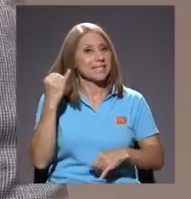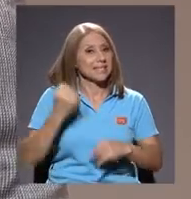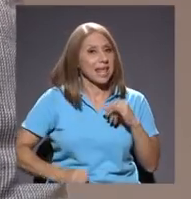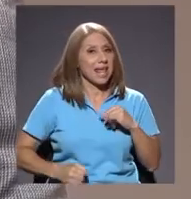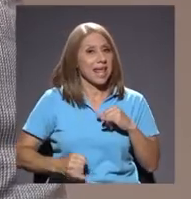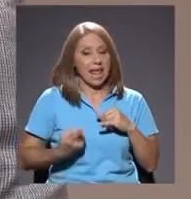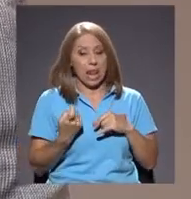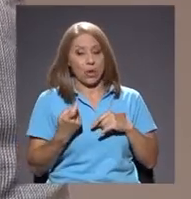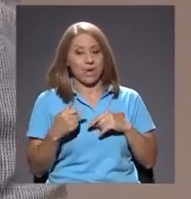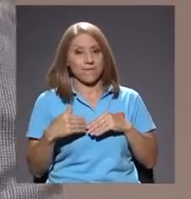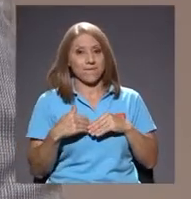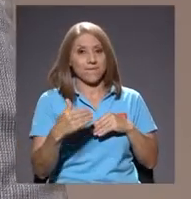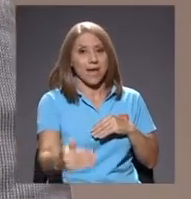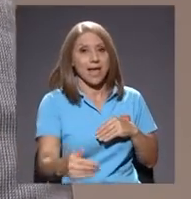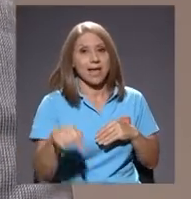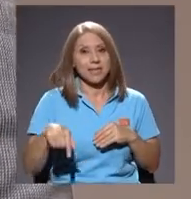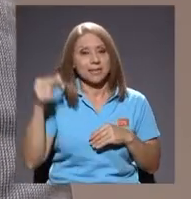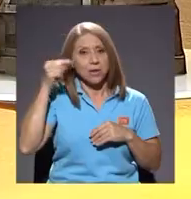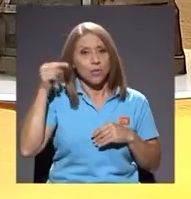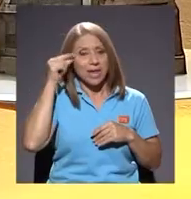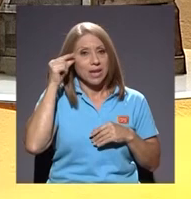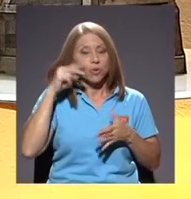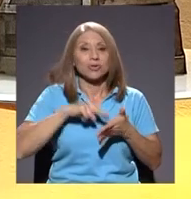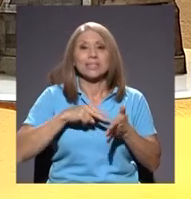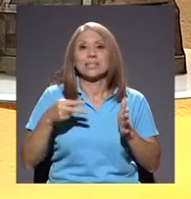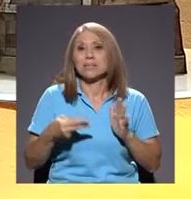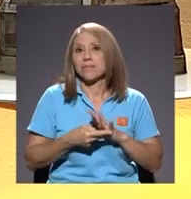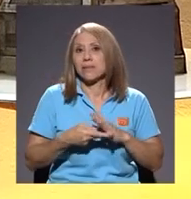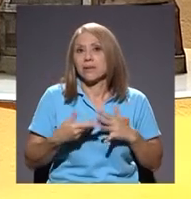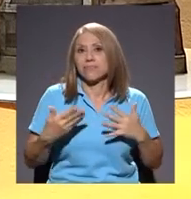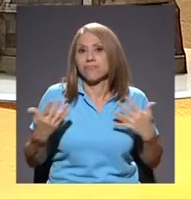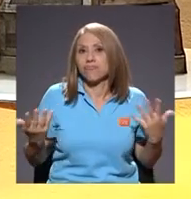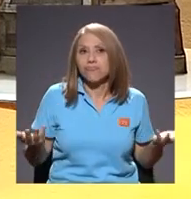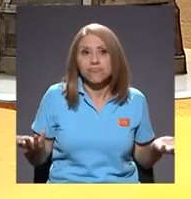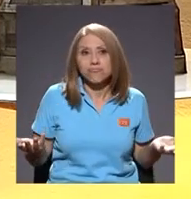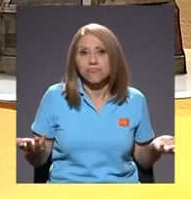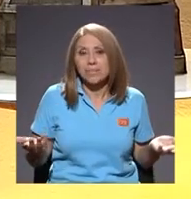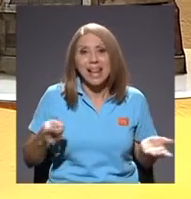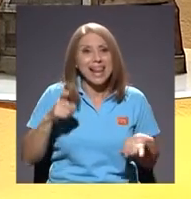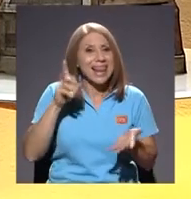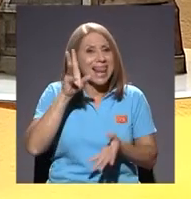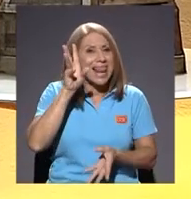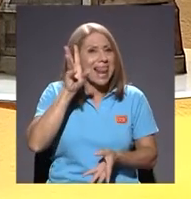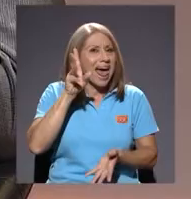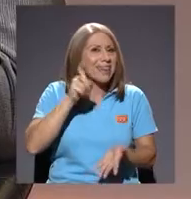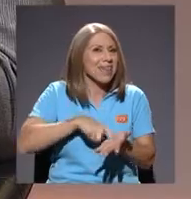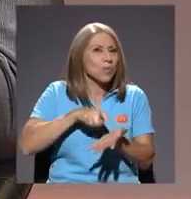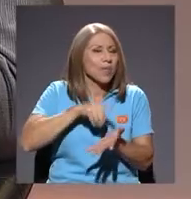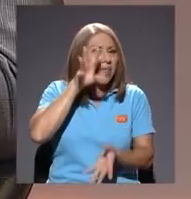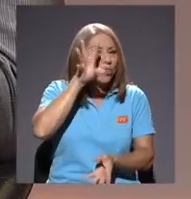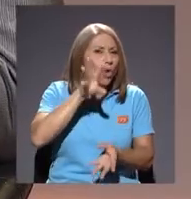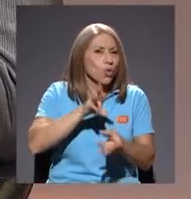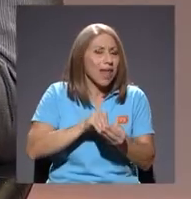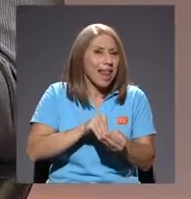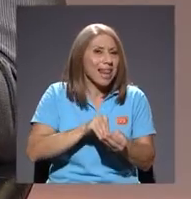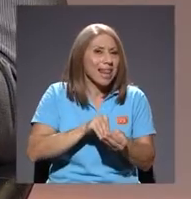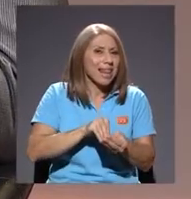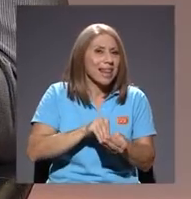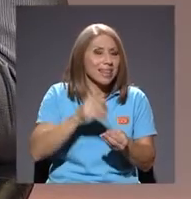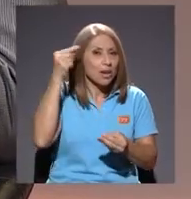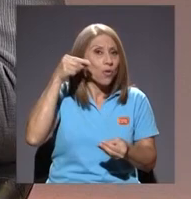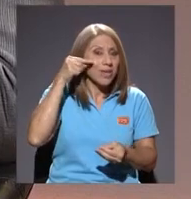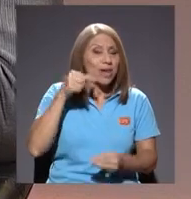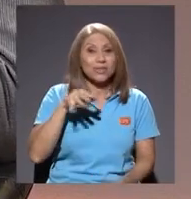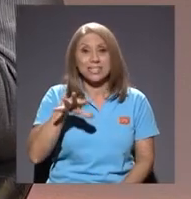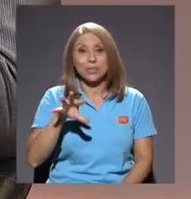ya estamos hablando de la deuda total del gobierno desde el 50% del producto todo